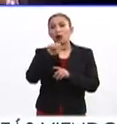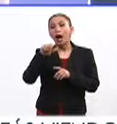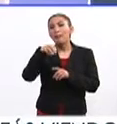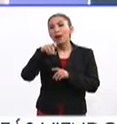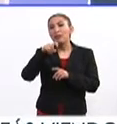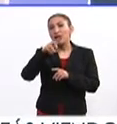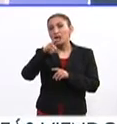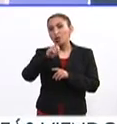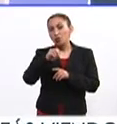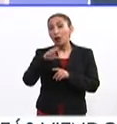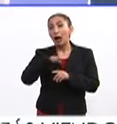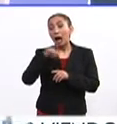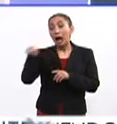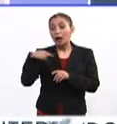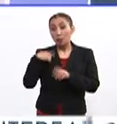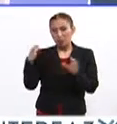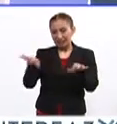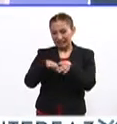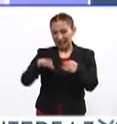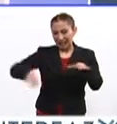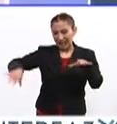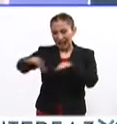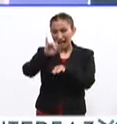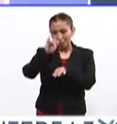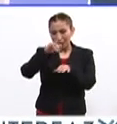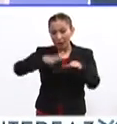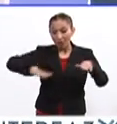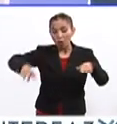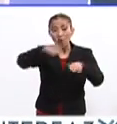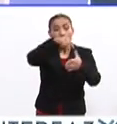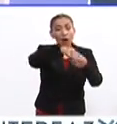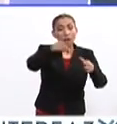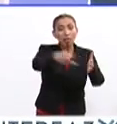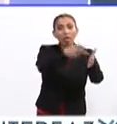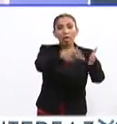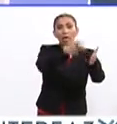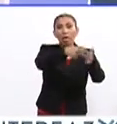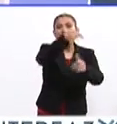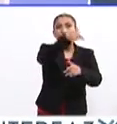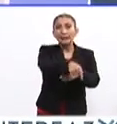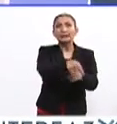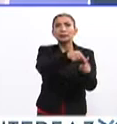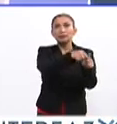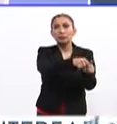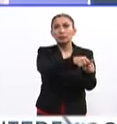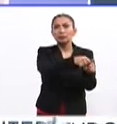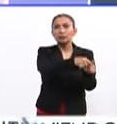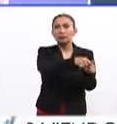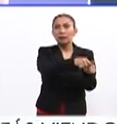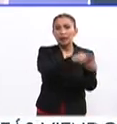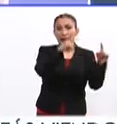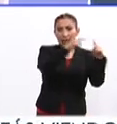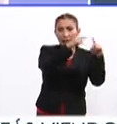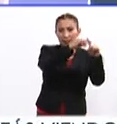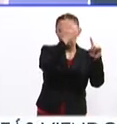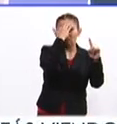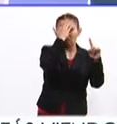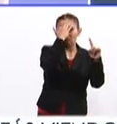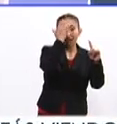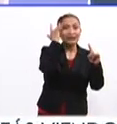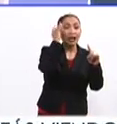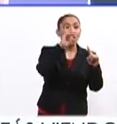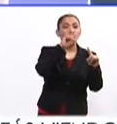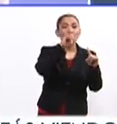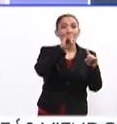Madero, pues tenemos sobre Instituto Politécnico Nacional una zona recurrente que va desde una iglesia muy conocida que es la de